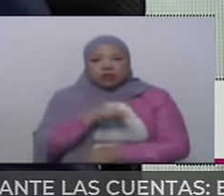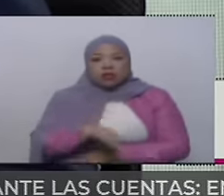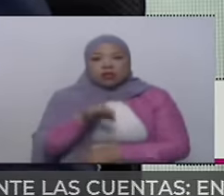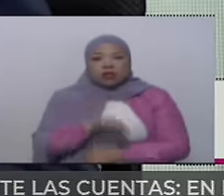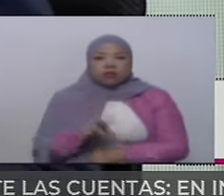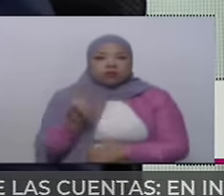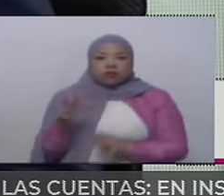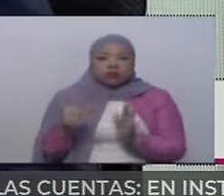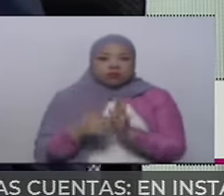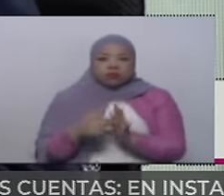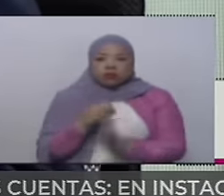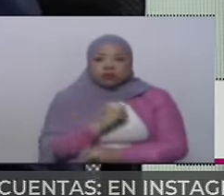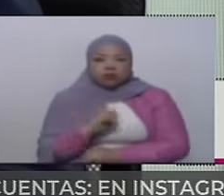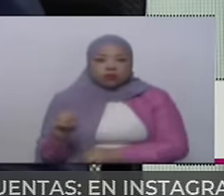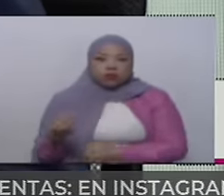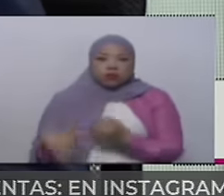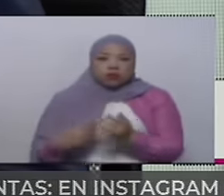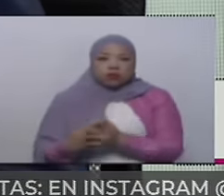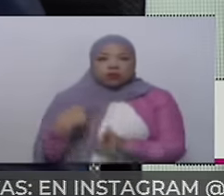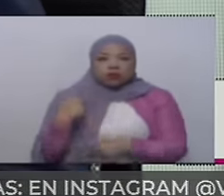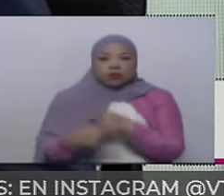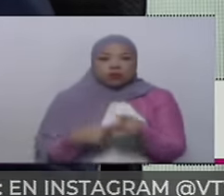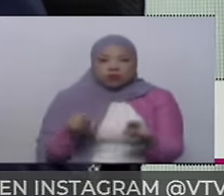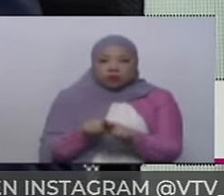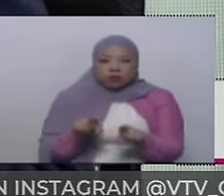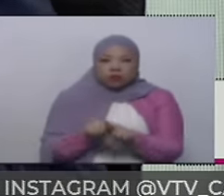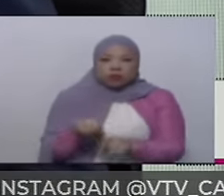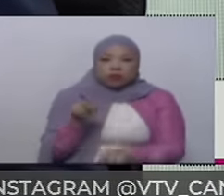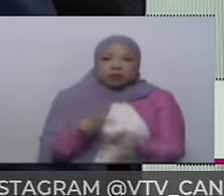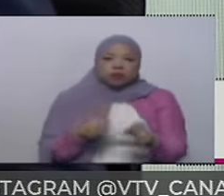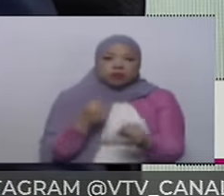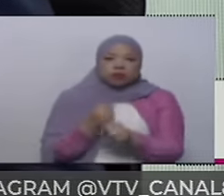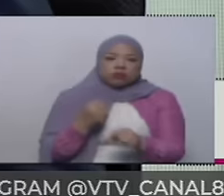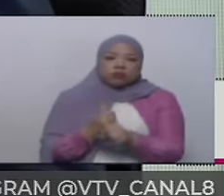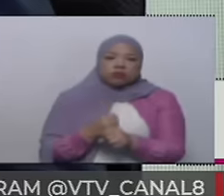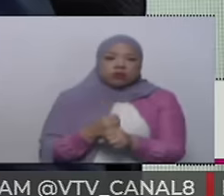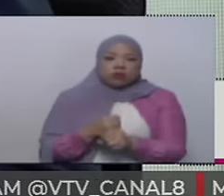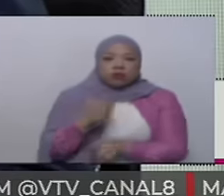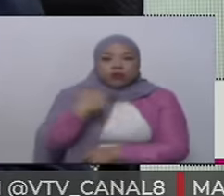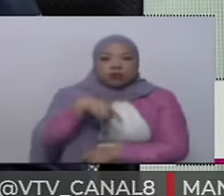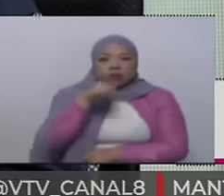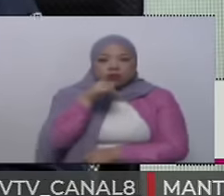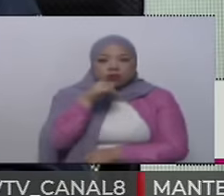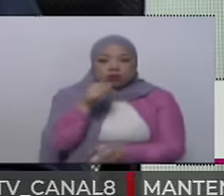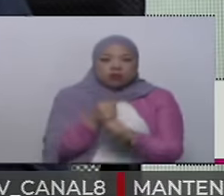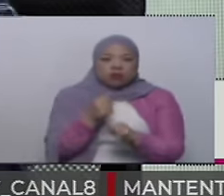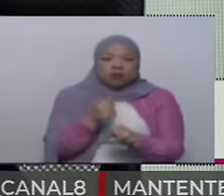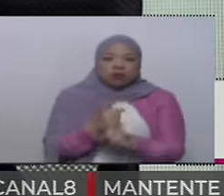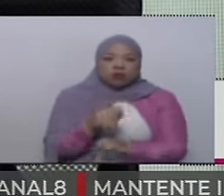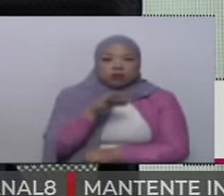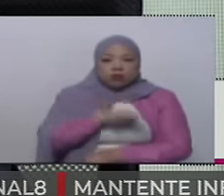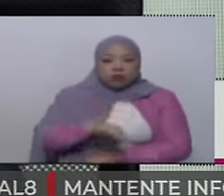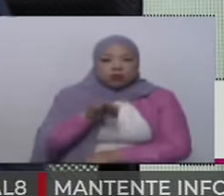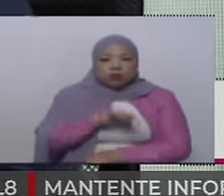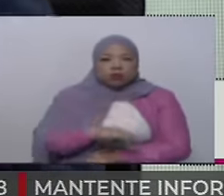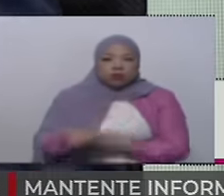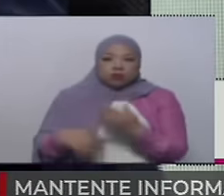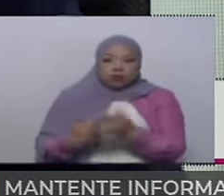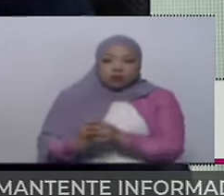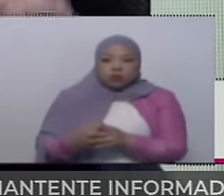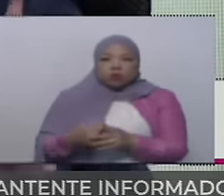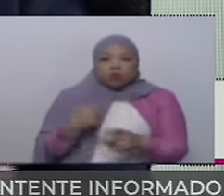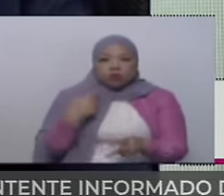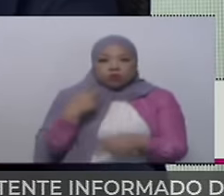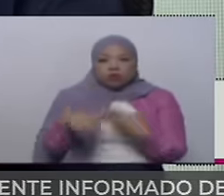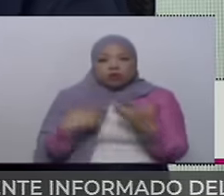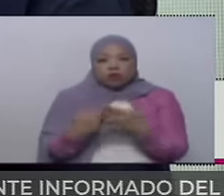7.000 pacientes transcritos en esta plataforma tecnológica. Sistematizar la incidencia, la epidemiología, las plataformas de diagnóstico,